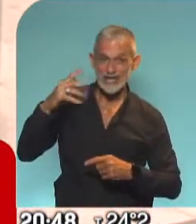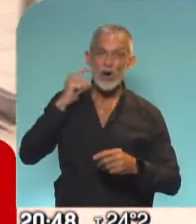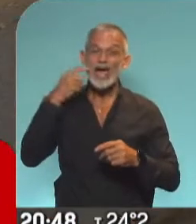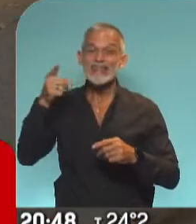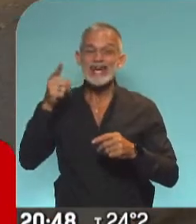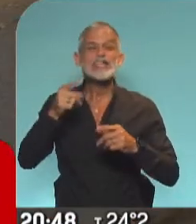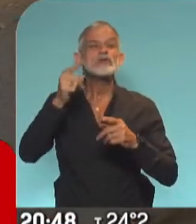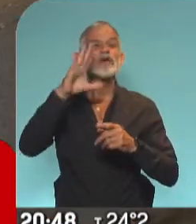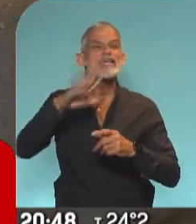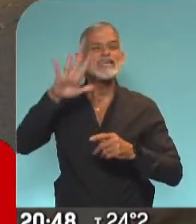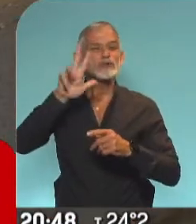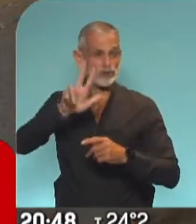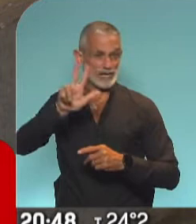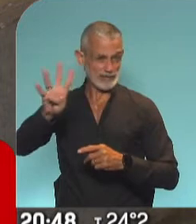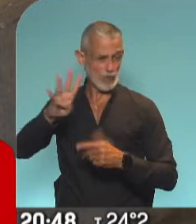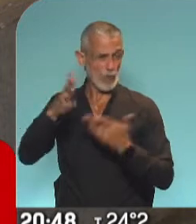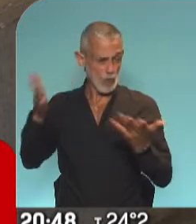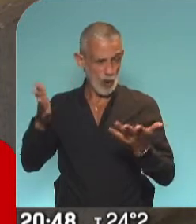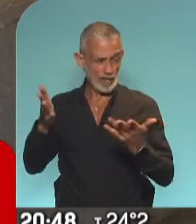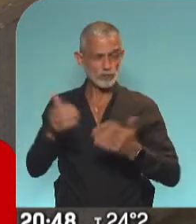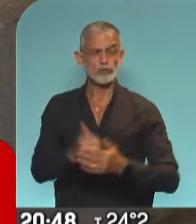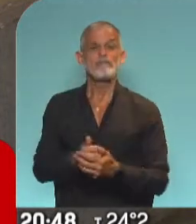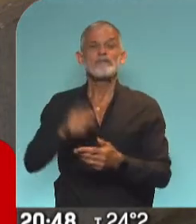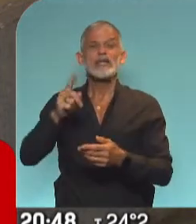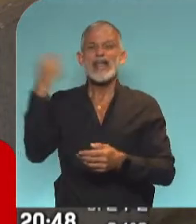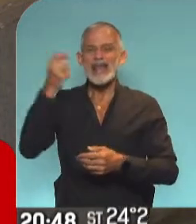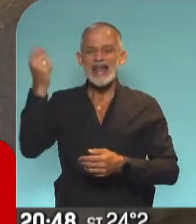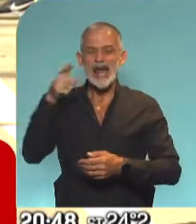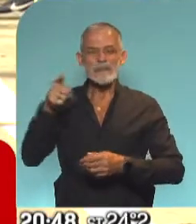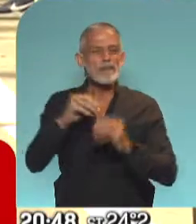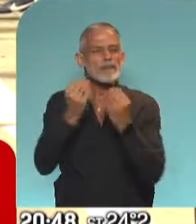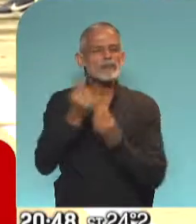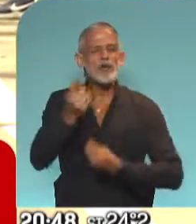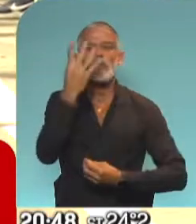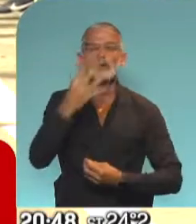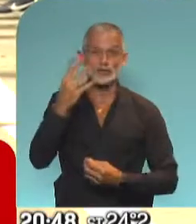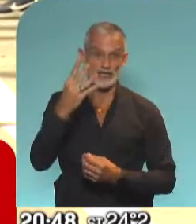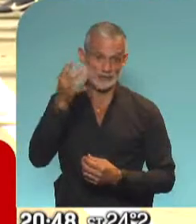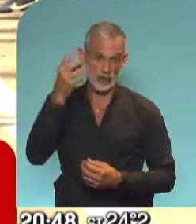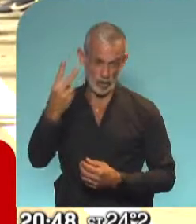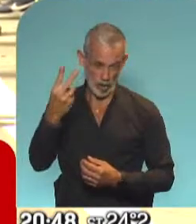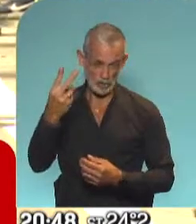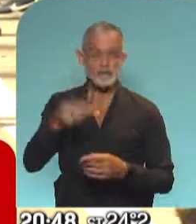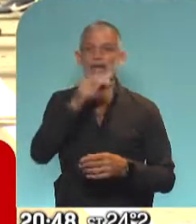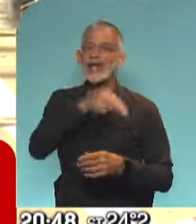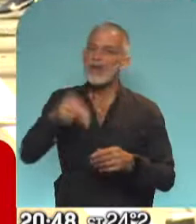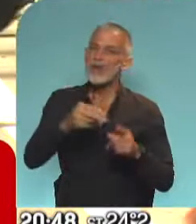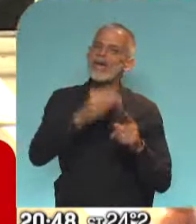Ríos 534 casos positivos registrados. En tanto, La Pampa arrojó 402 en sus registros. Neuquén